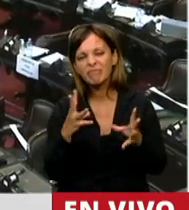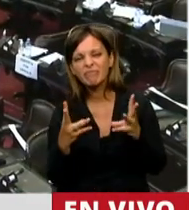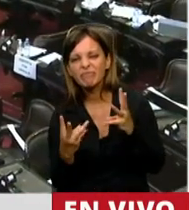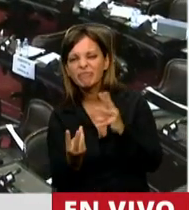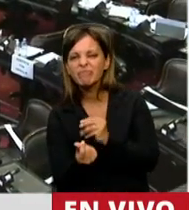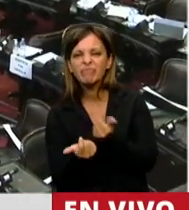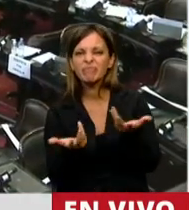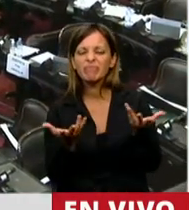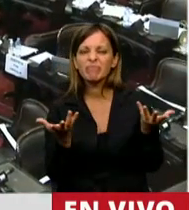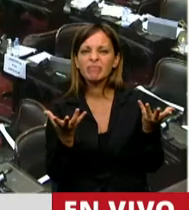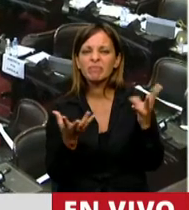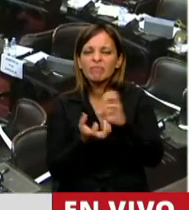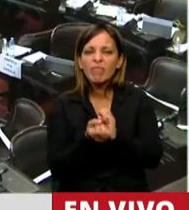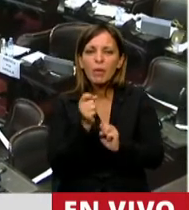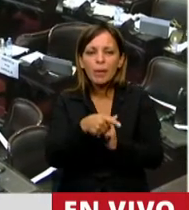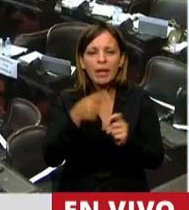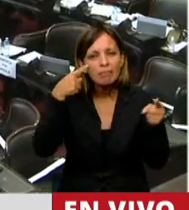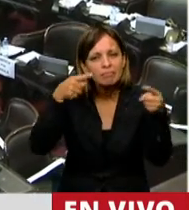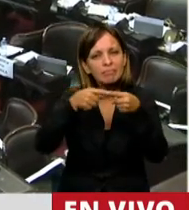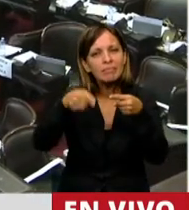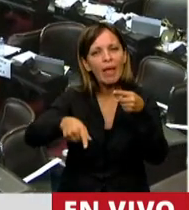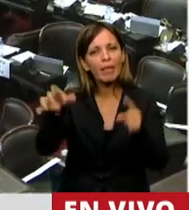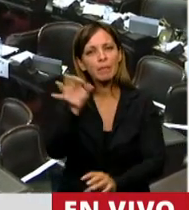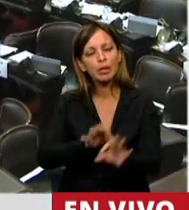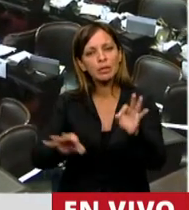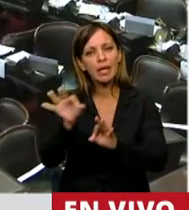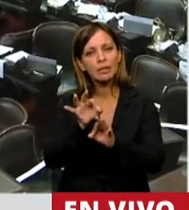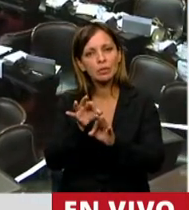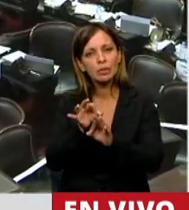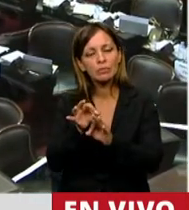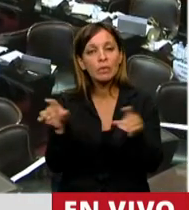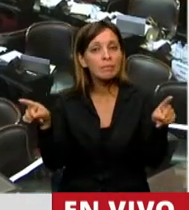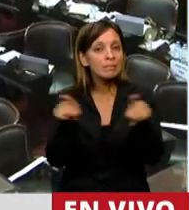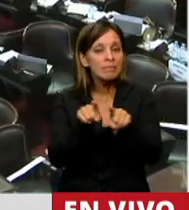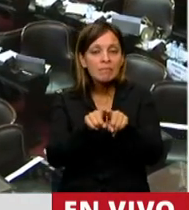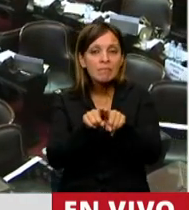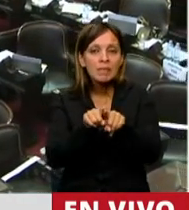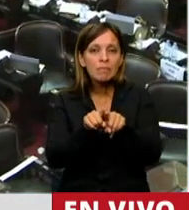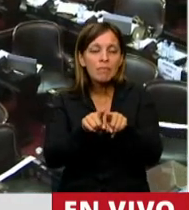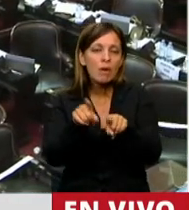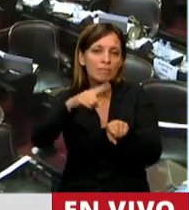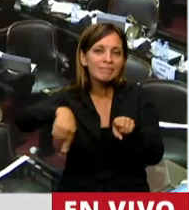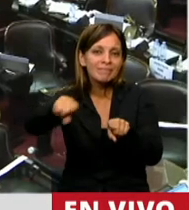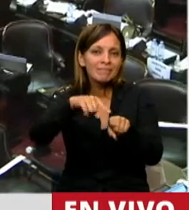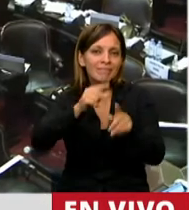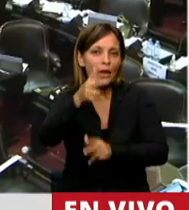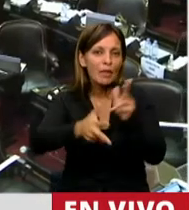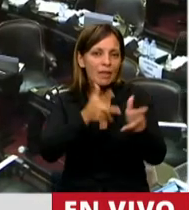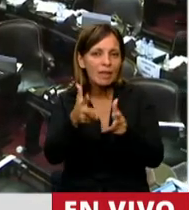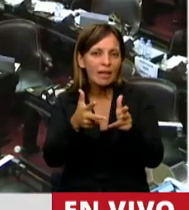el tratamiento de este proyecto como el de todos los que han nombrado los